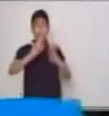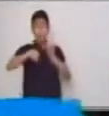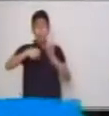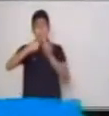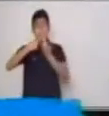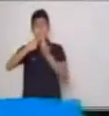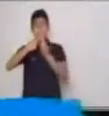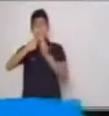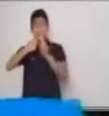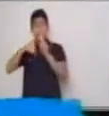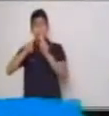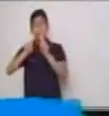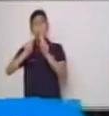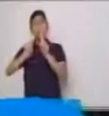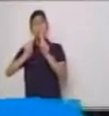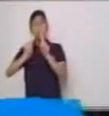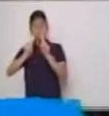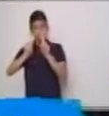una.